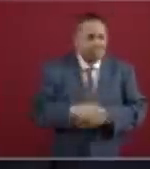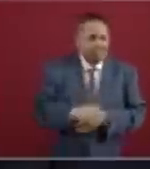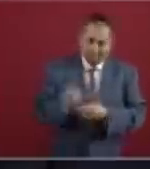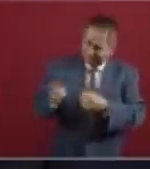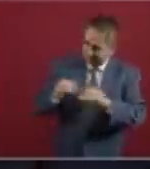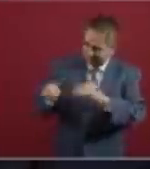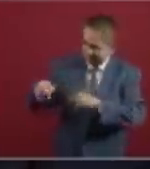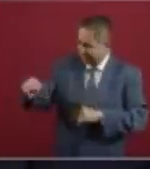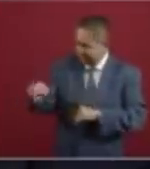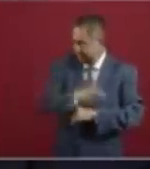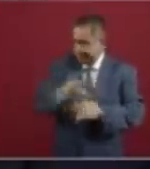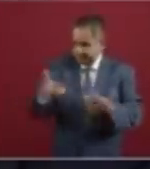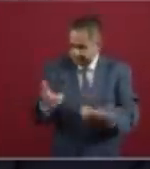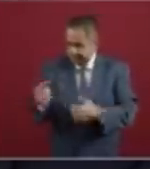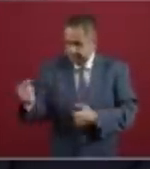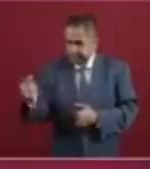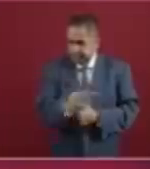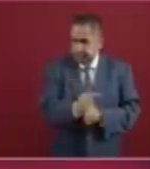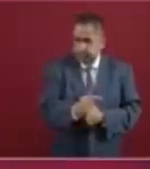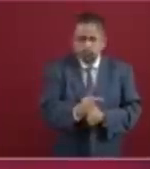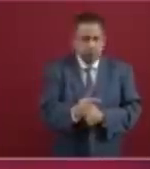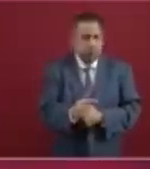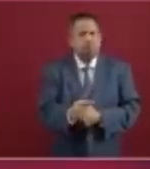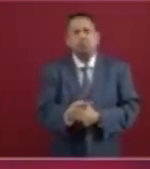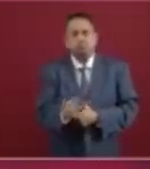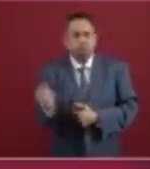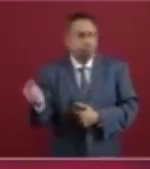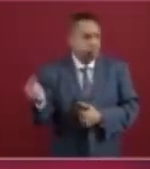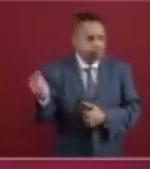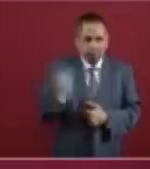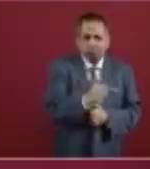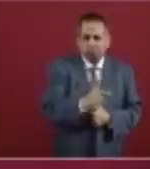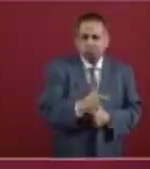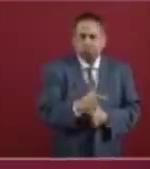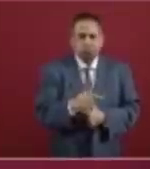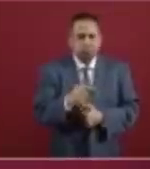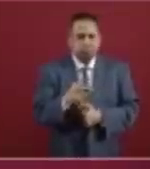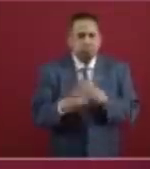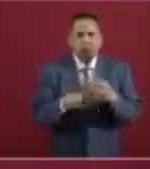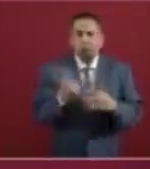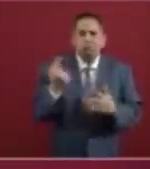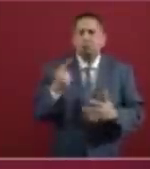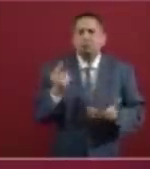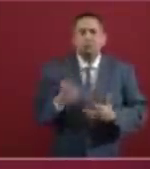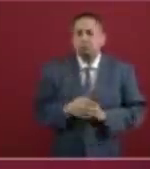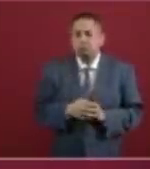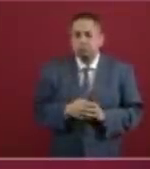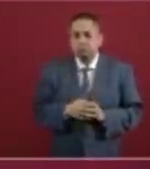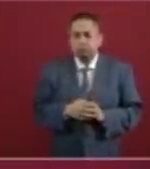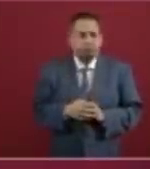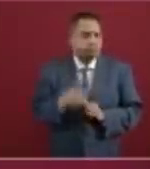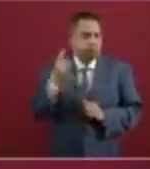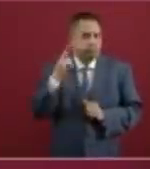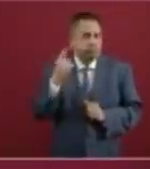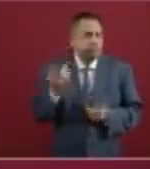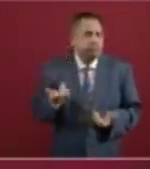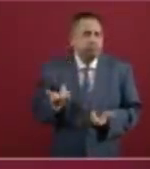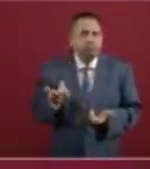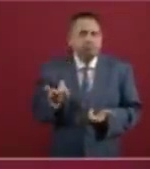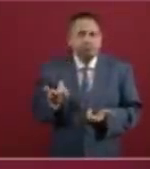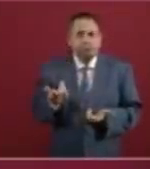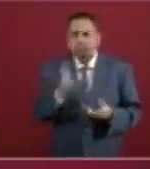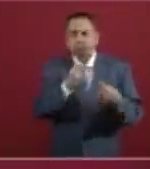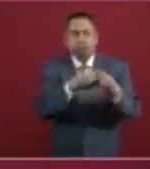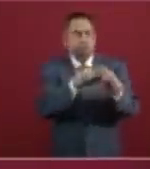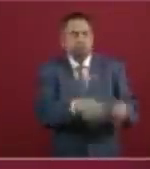o en qué condiciones. Vamos a que no se afecte